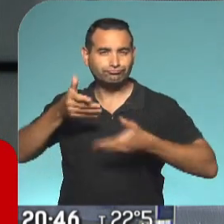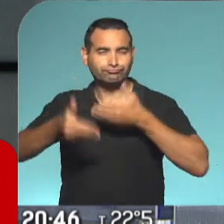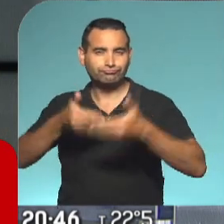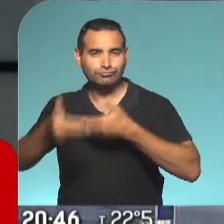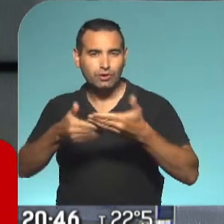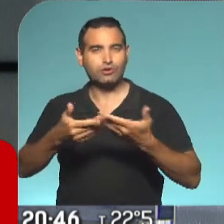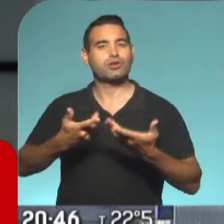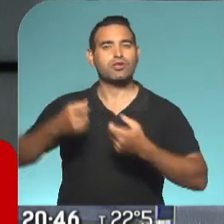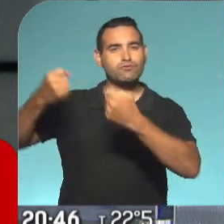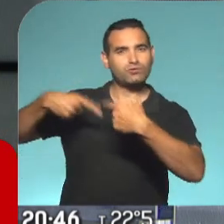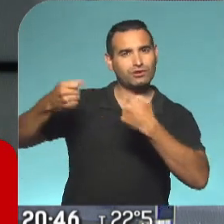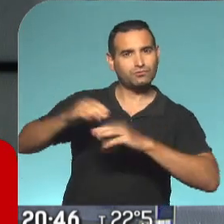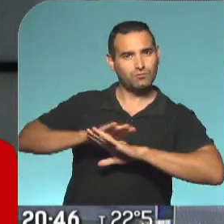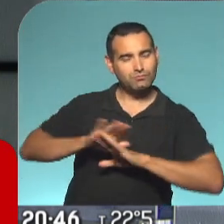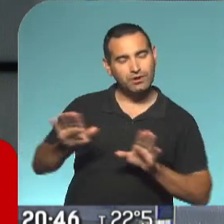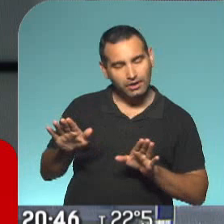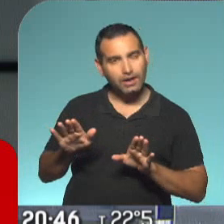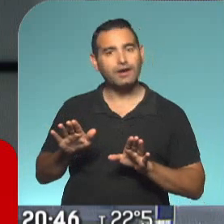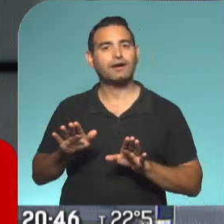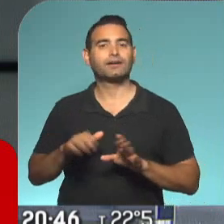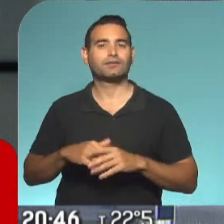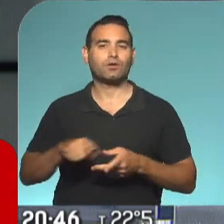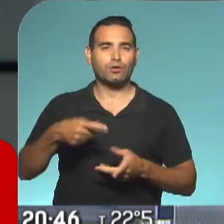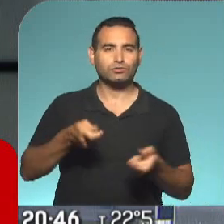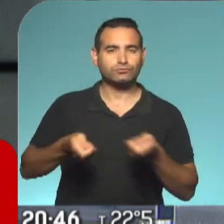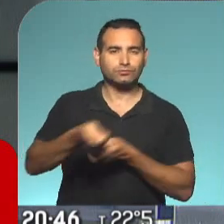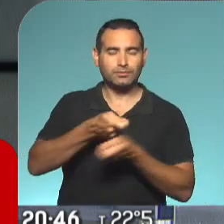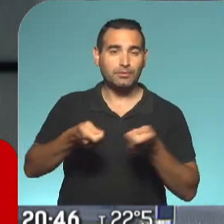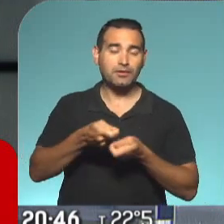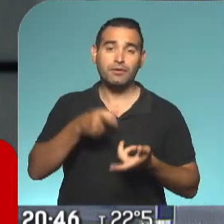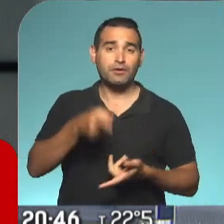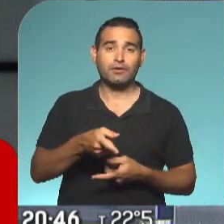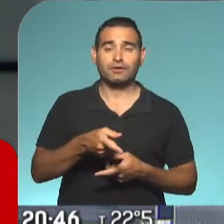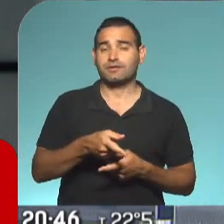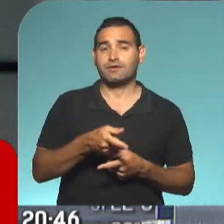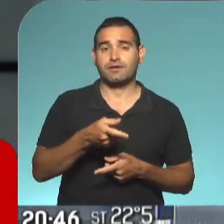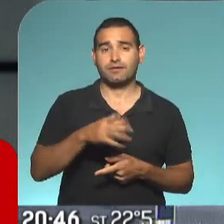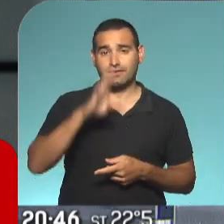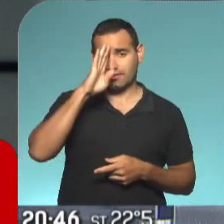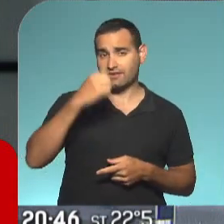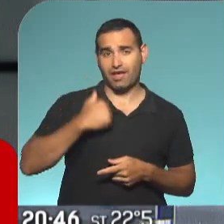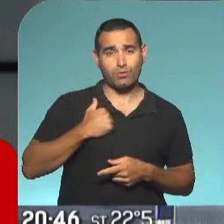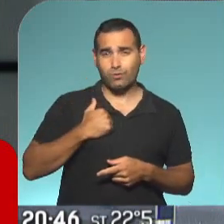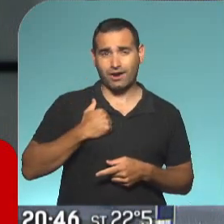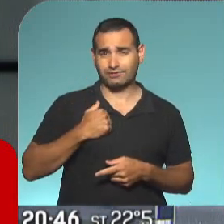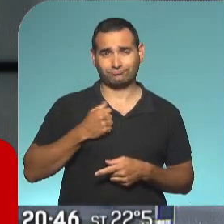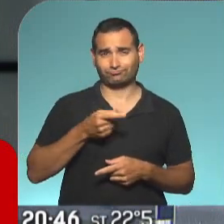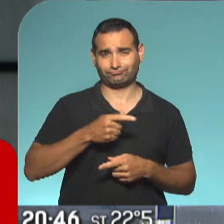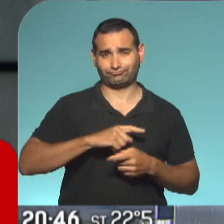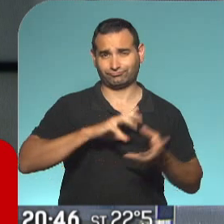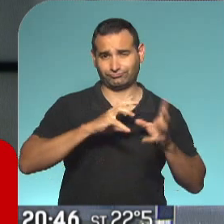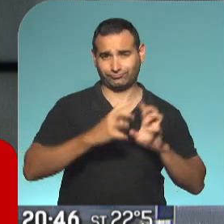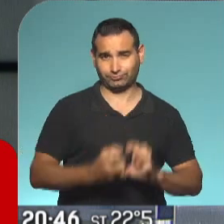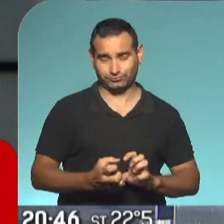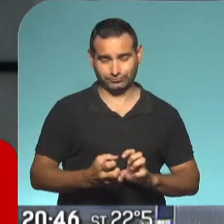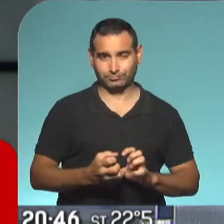de importaciones, de desarrollo de industria liviana en el país. Todo eso Martínez Dios y la dictadura de Videla, bien llamada la